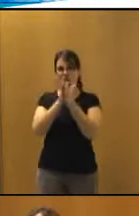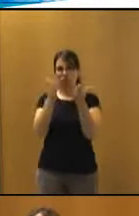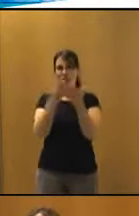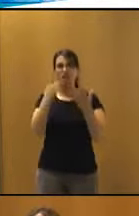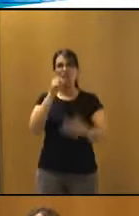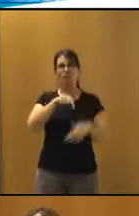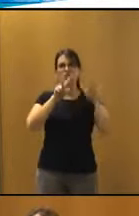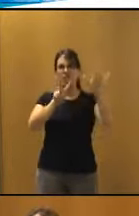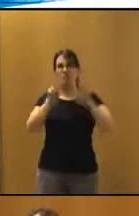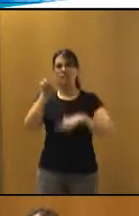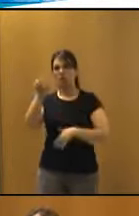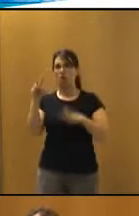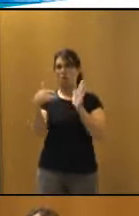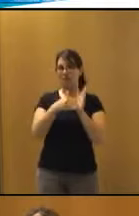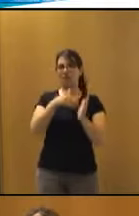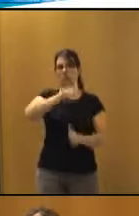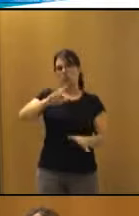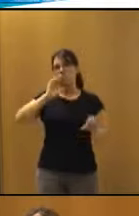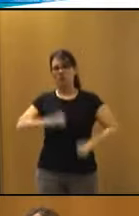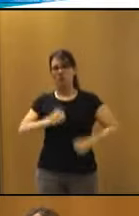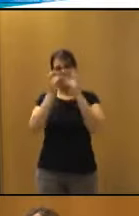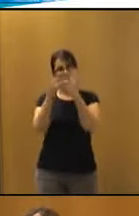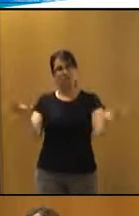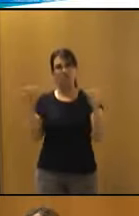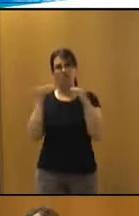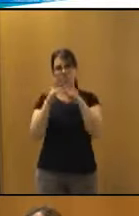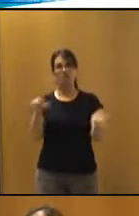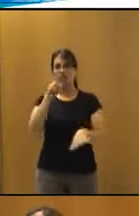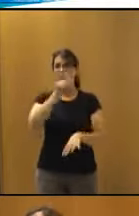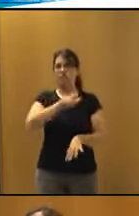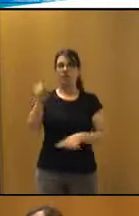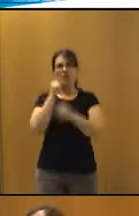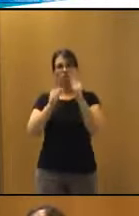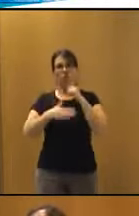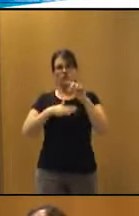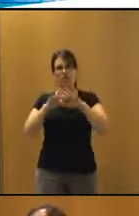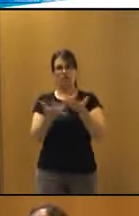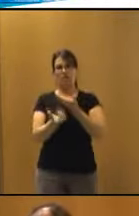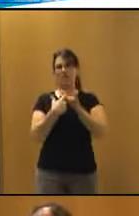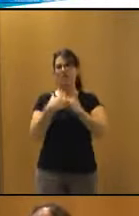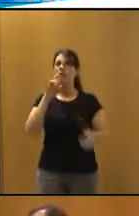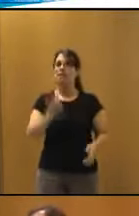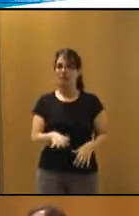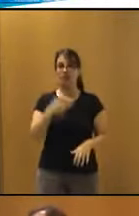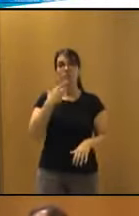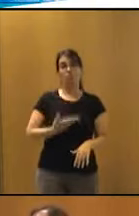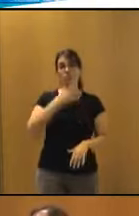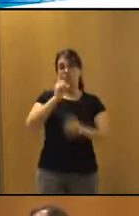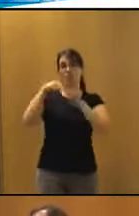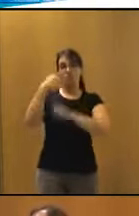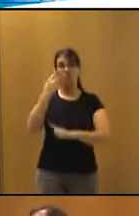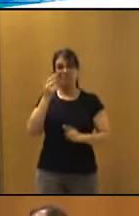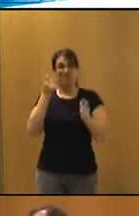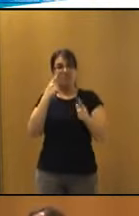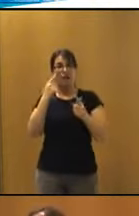172.000 mayores. Esos son un poco los datos de quiénes son nuestros internautas. Es importante porque veréis